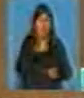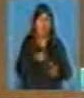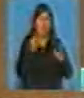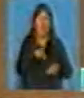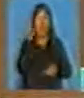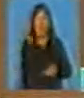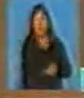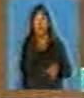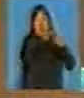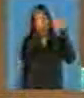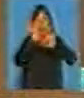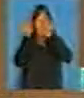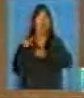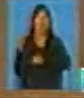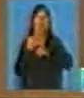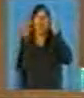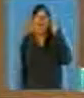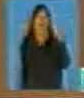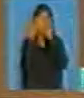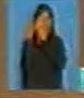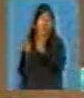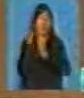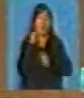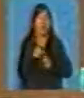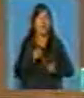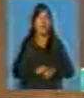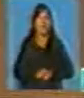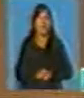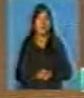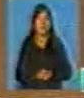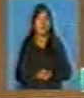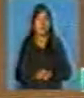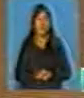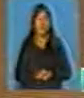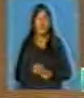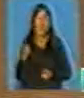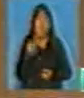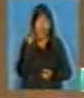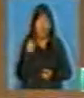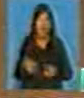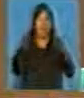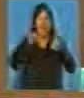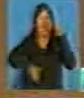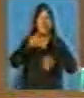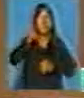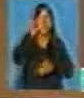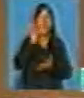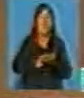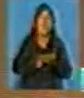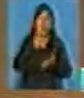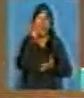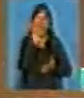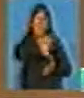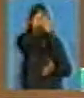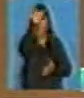de ambos que están llevando a cabo, que llevaron a cabo elecciones legislativas. Acá tenemos más o menos el mapa